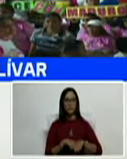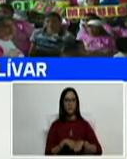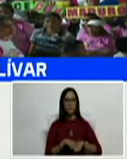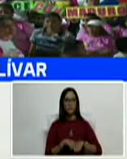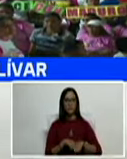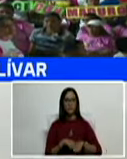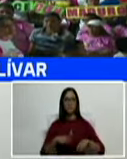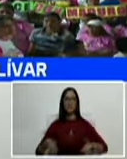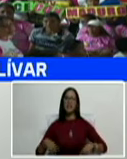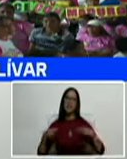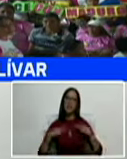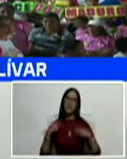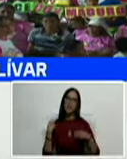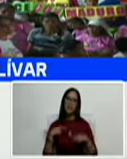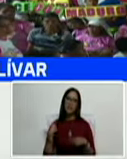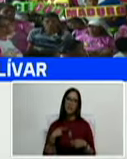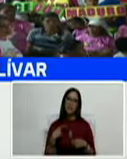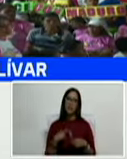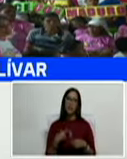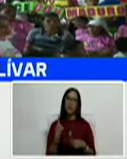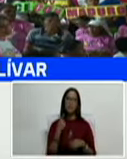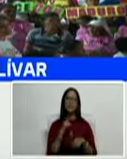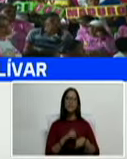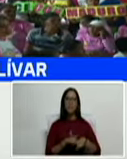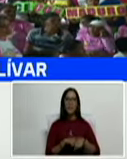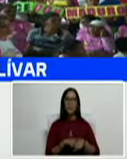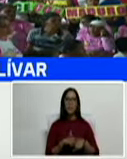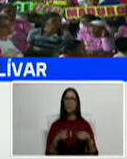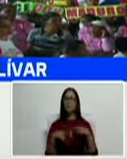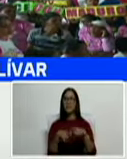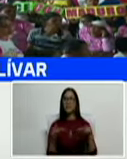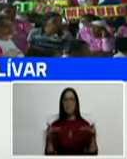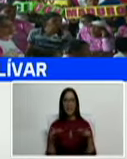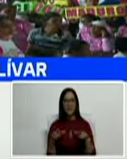Y la vida tiene un tiempo y un espacio.